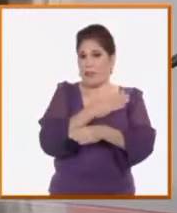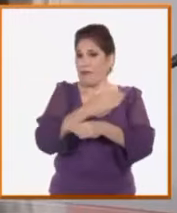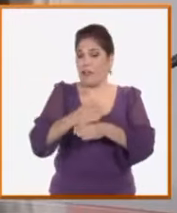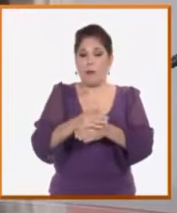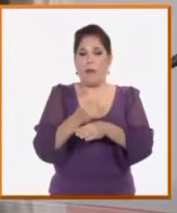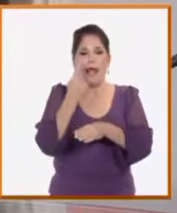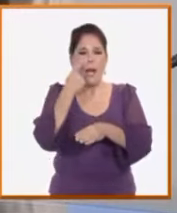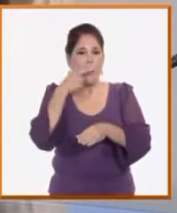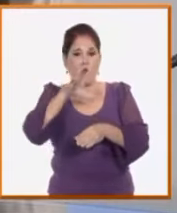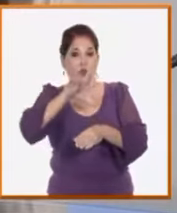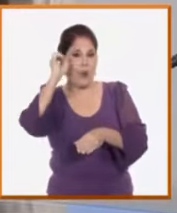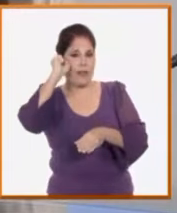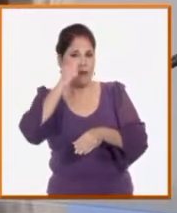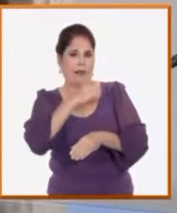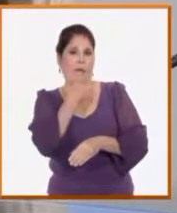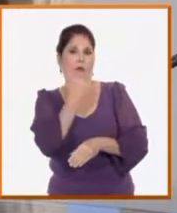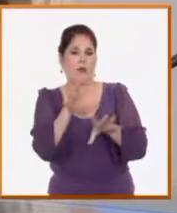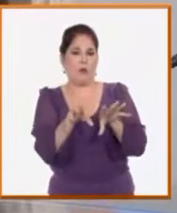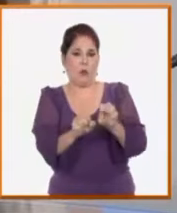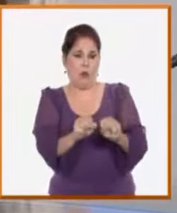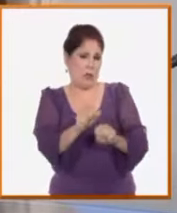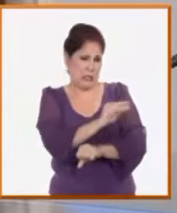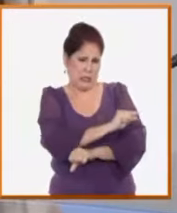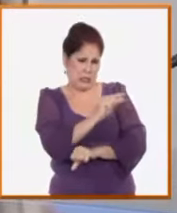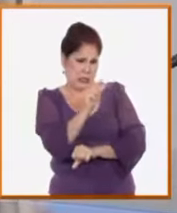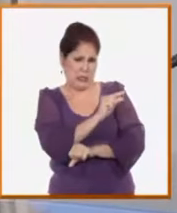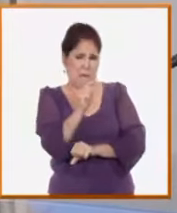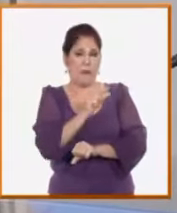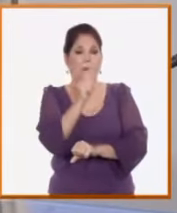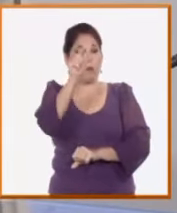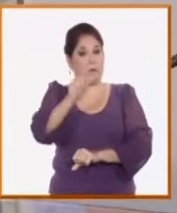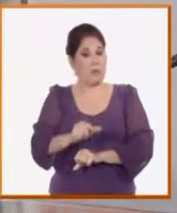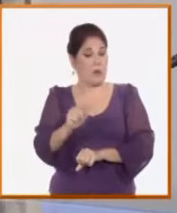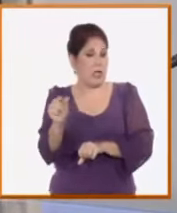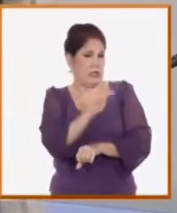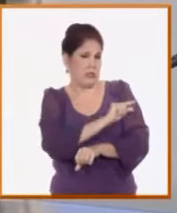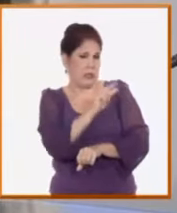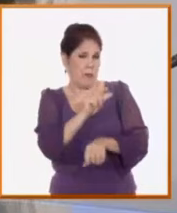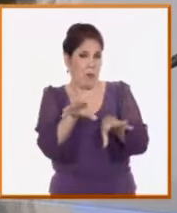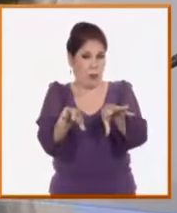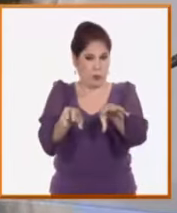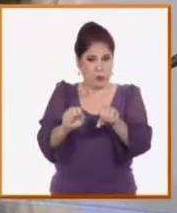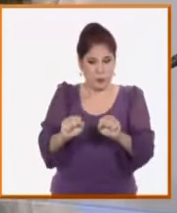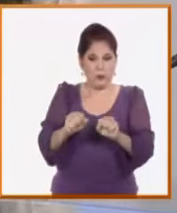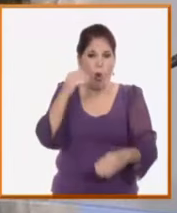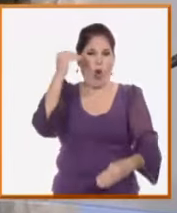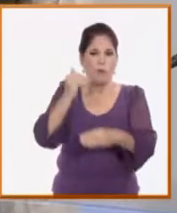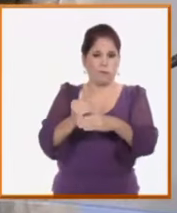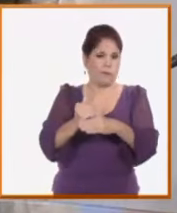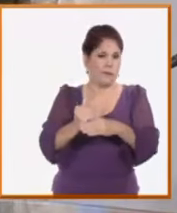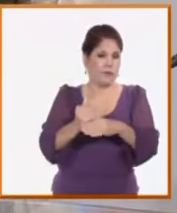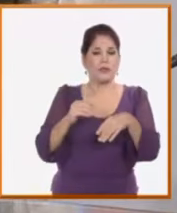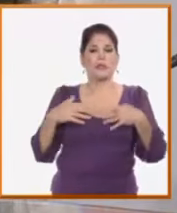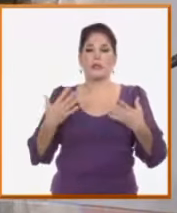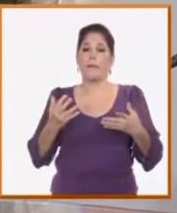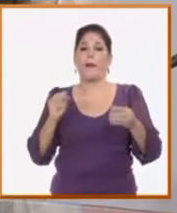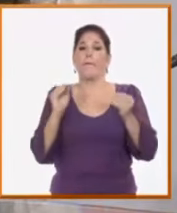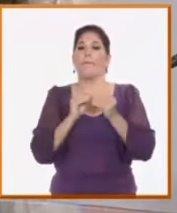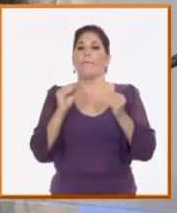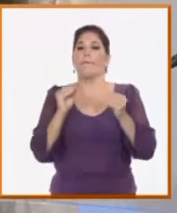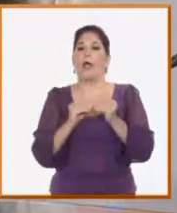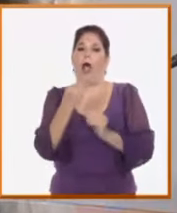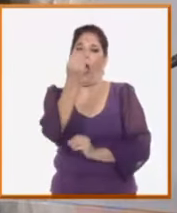esa droga penetre el territorio recientemente el último caso que que se detectó obstaculizado esta operación Fue relacionado con